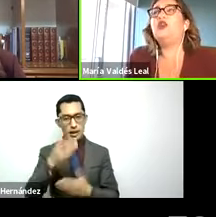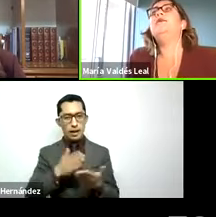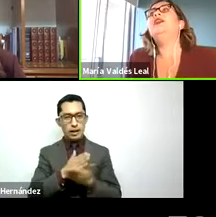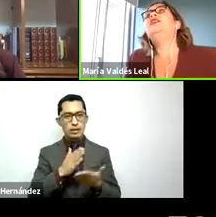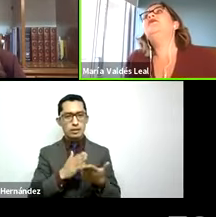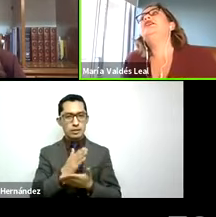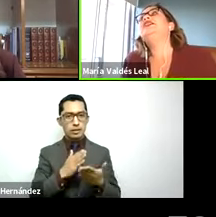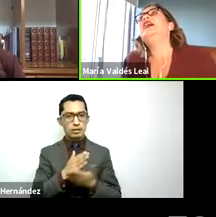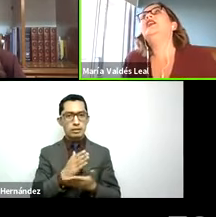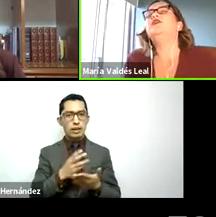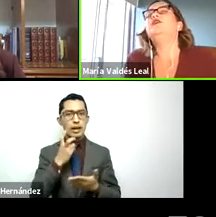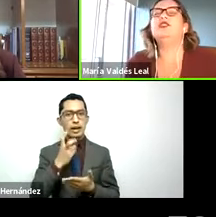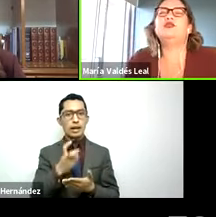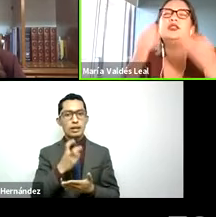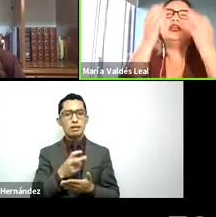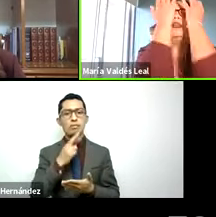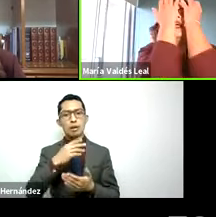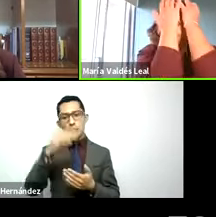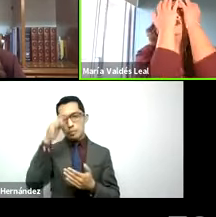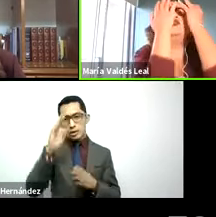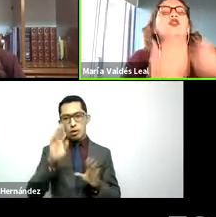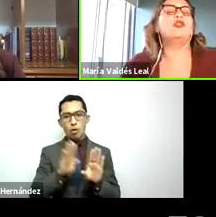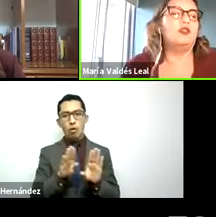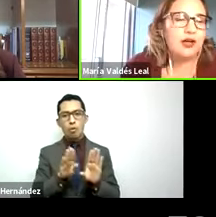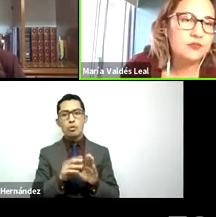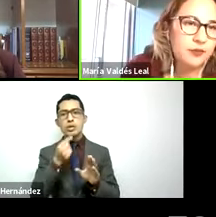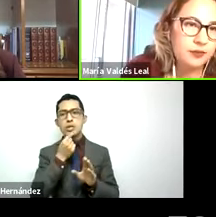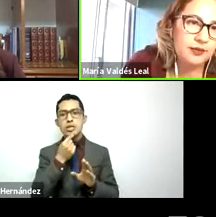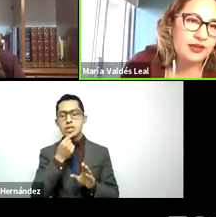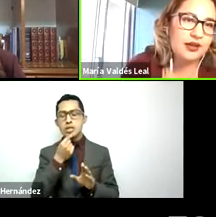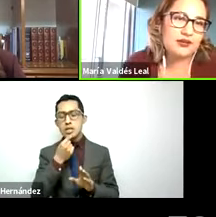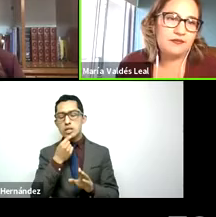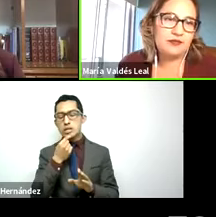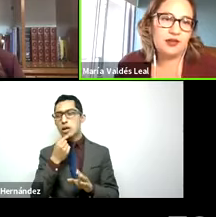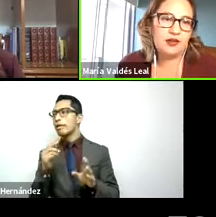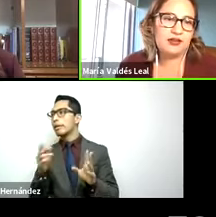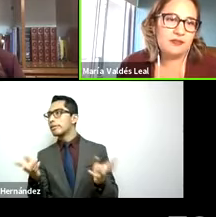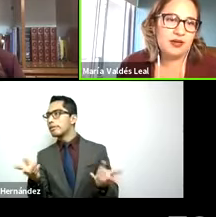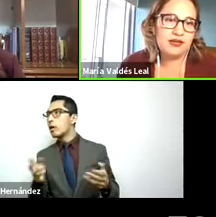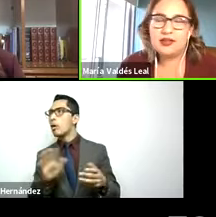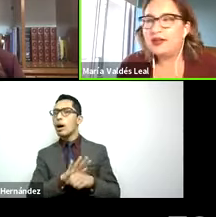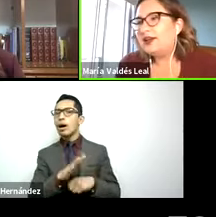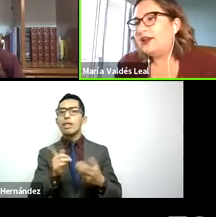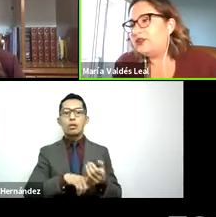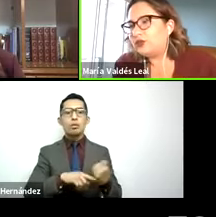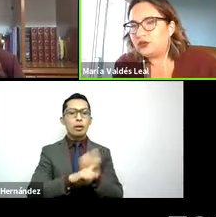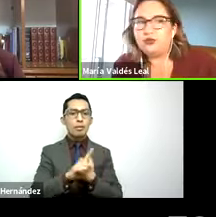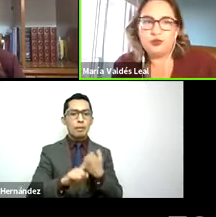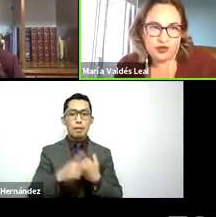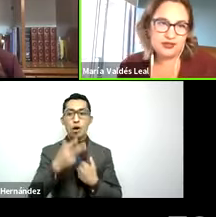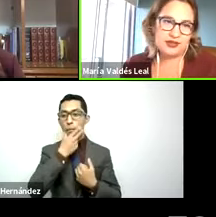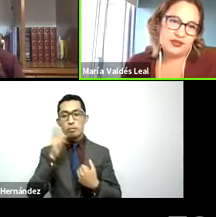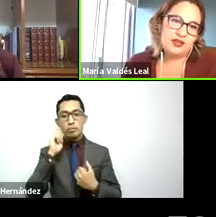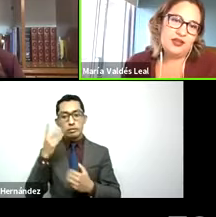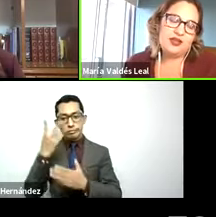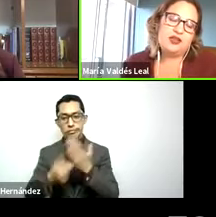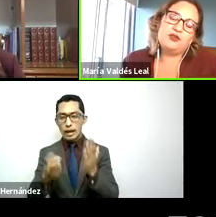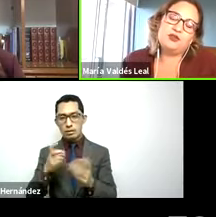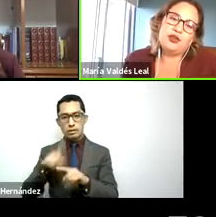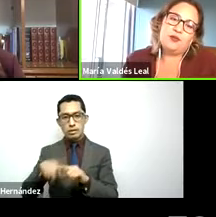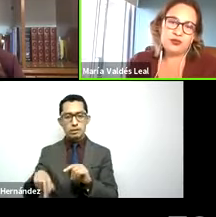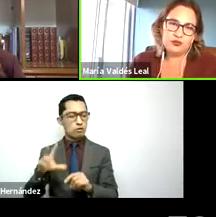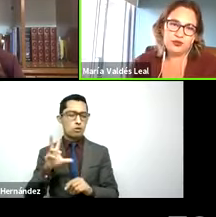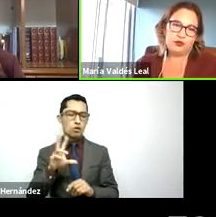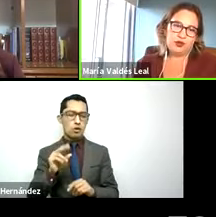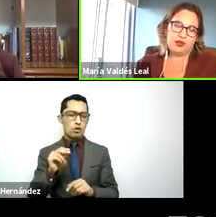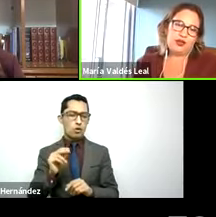Tendrías que solamente pensar en los niños, cerrar los ojos a todas las problemáticas que enfrentan las mamás. Esto no es así y